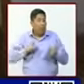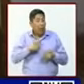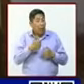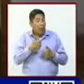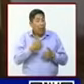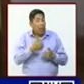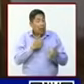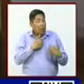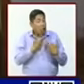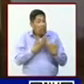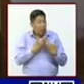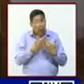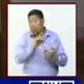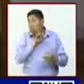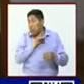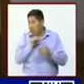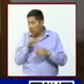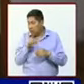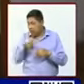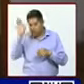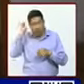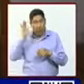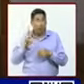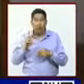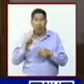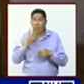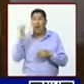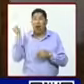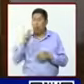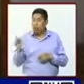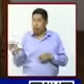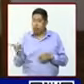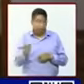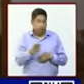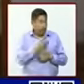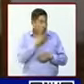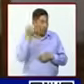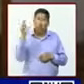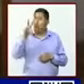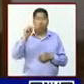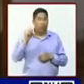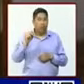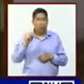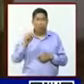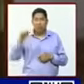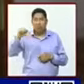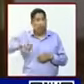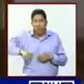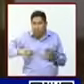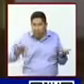obedientes, obsecuentes y no las mejores personas para los cargos. La meritocracia en este país está